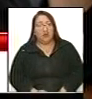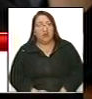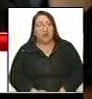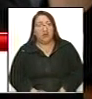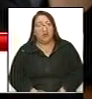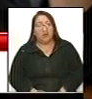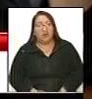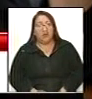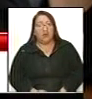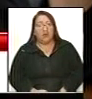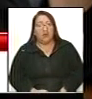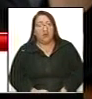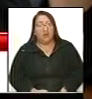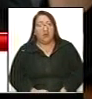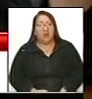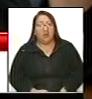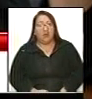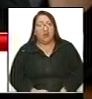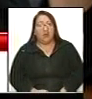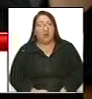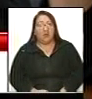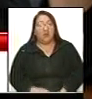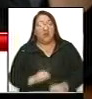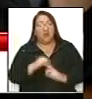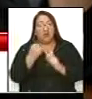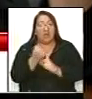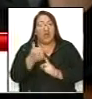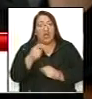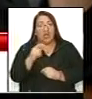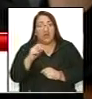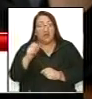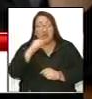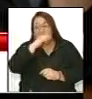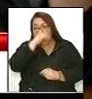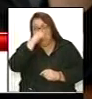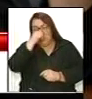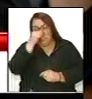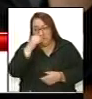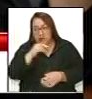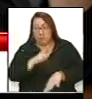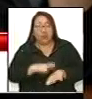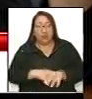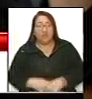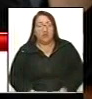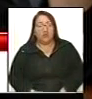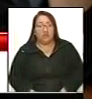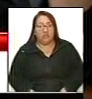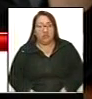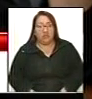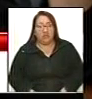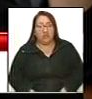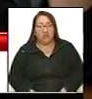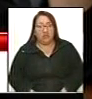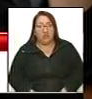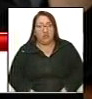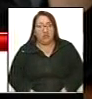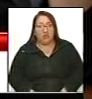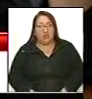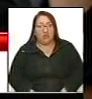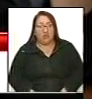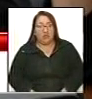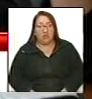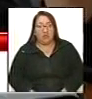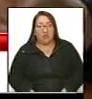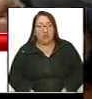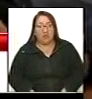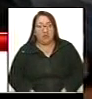sociedad de autores o de artistas o de productores fonogramas, etcétera, den licencias? Bueno, te vamos